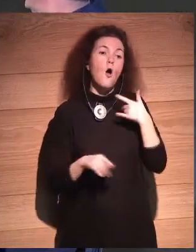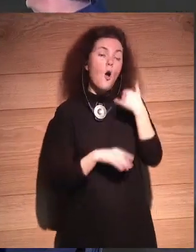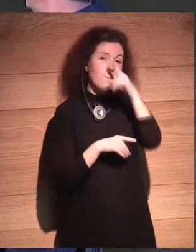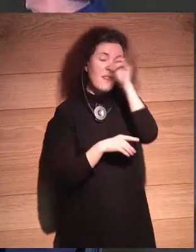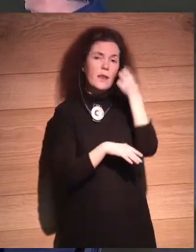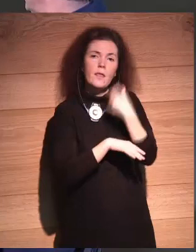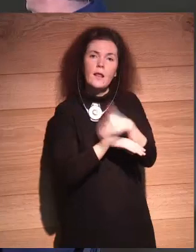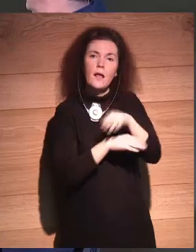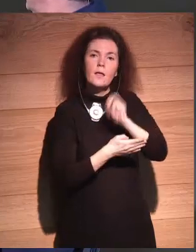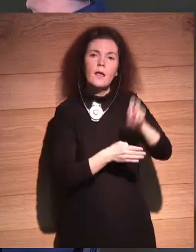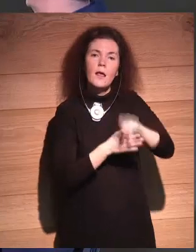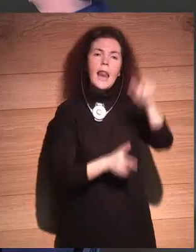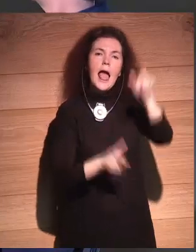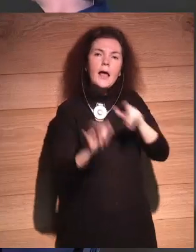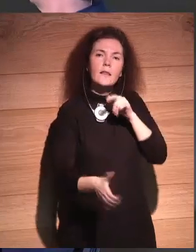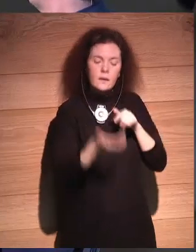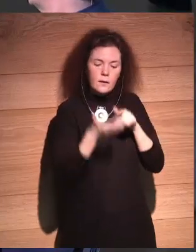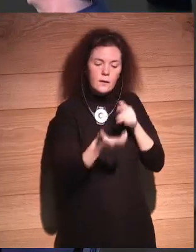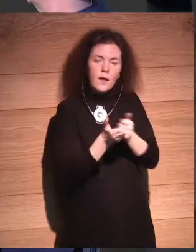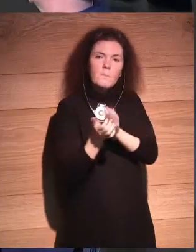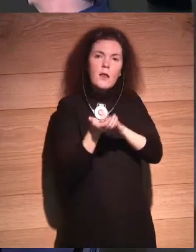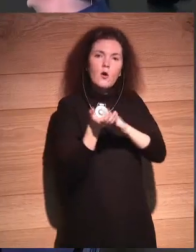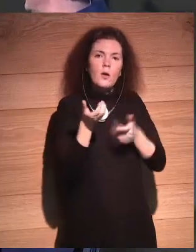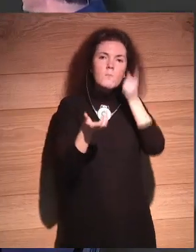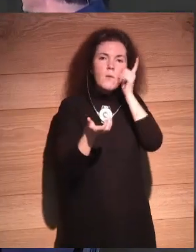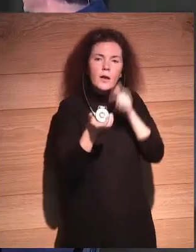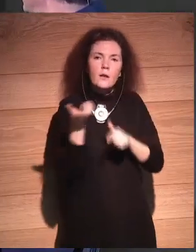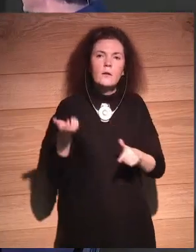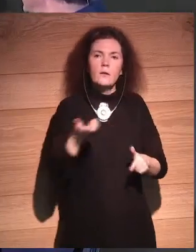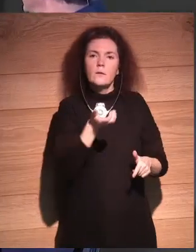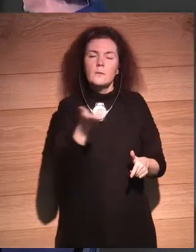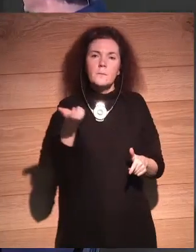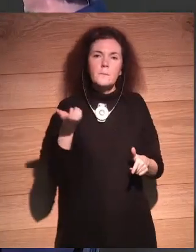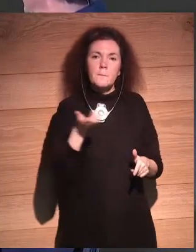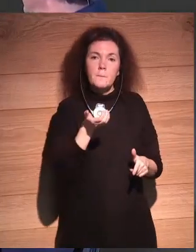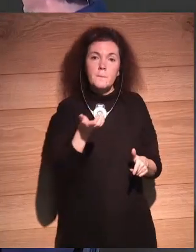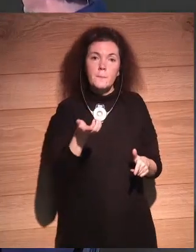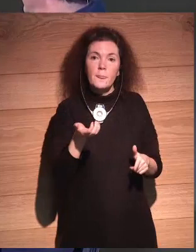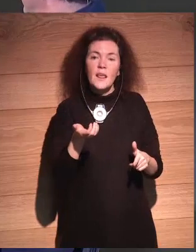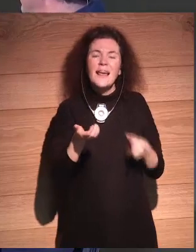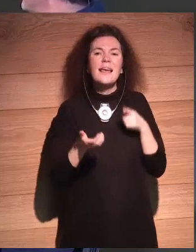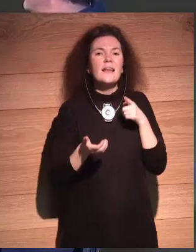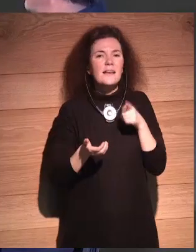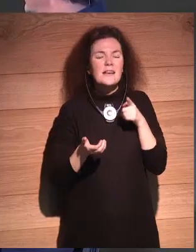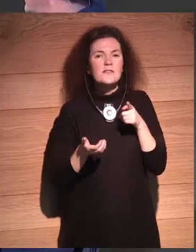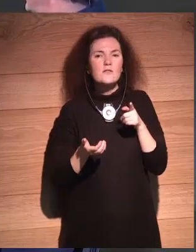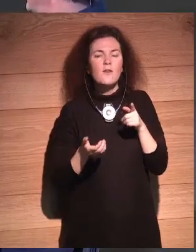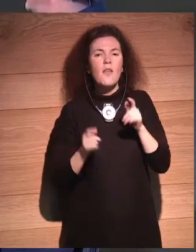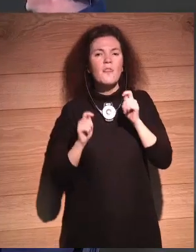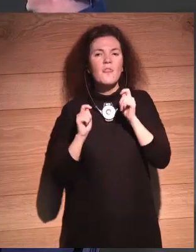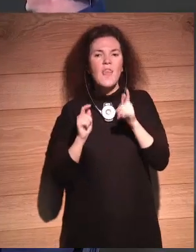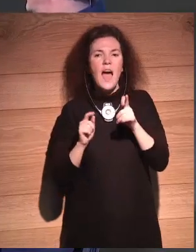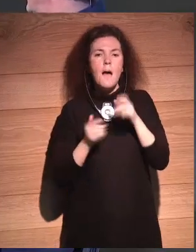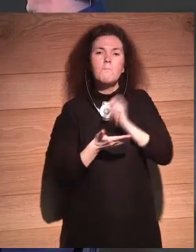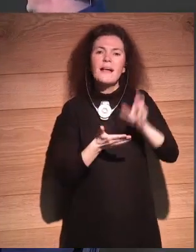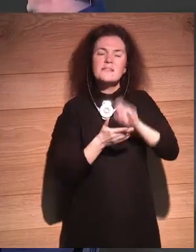en Madrid, todo el mundo va con el móvil en la mano. Y por supuesto esto está distorsionando lo que debería de